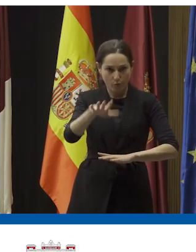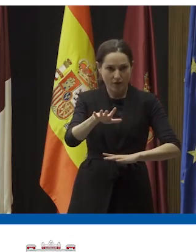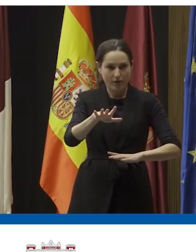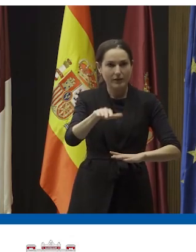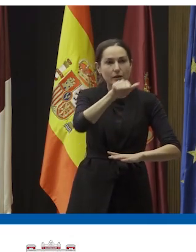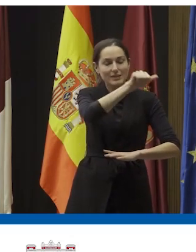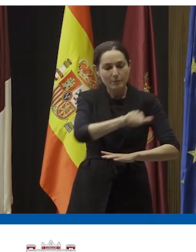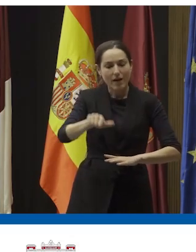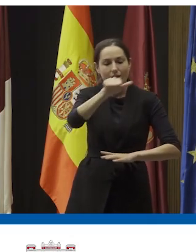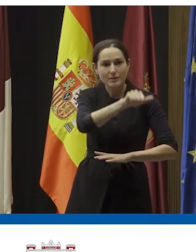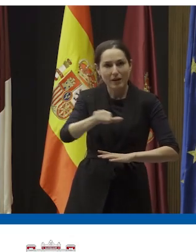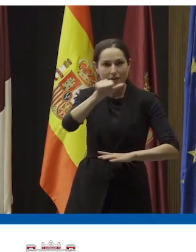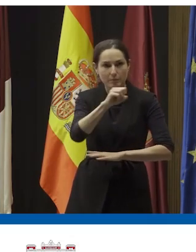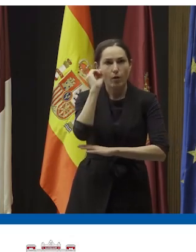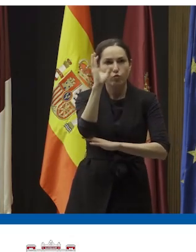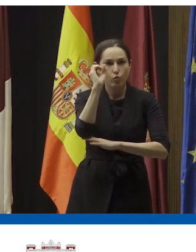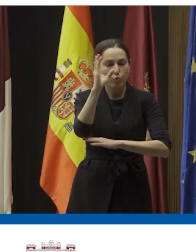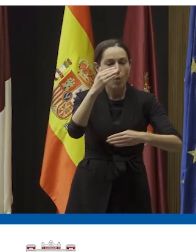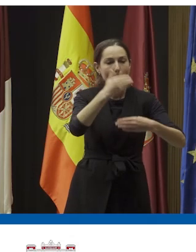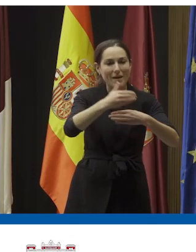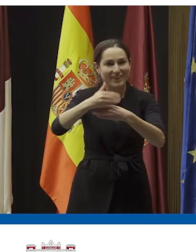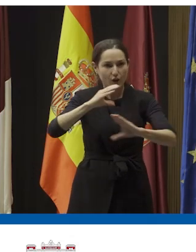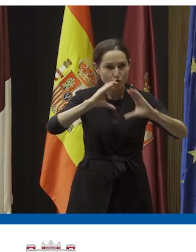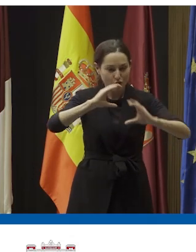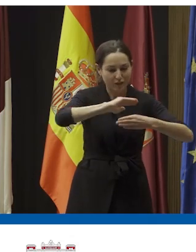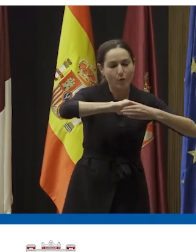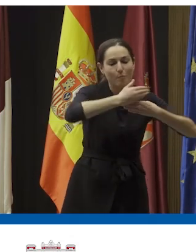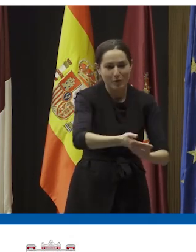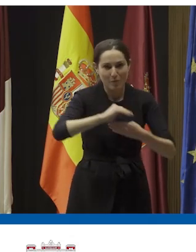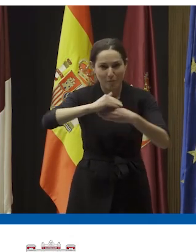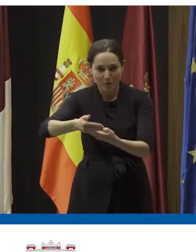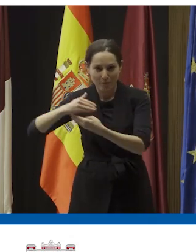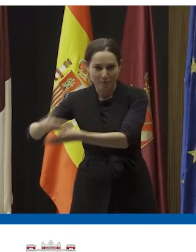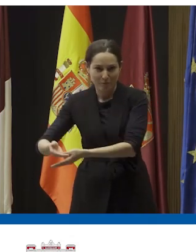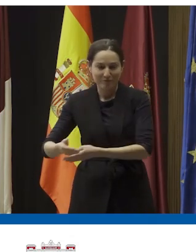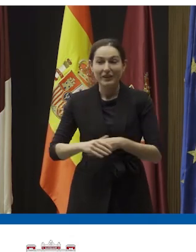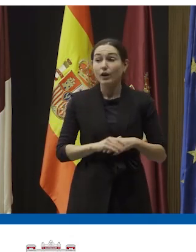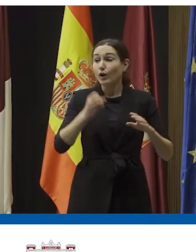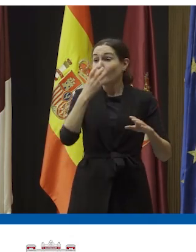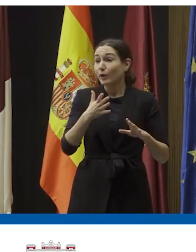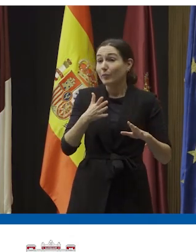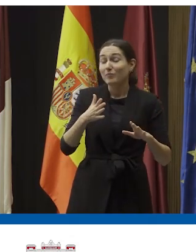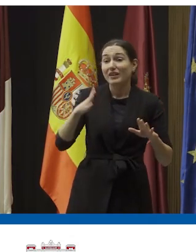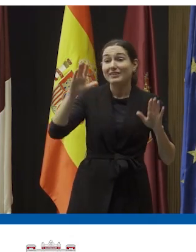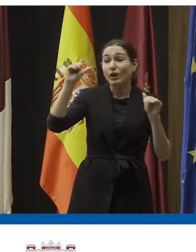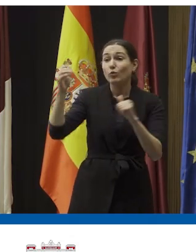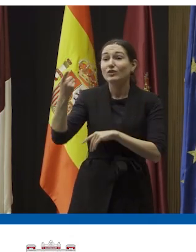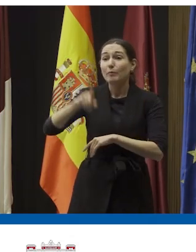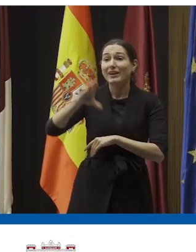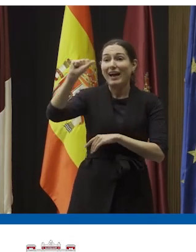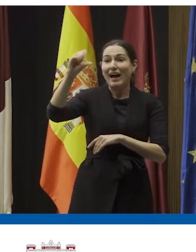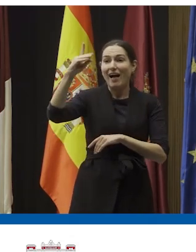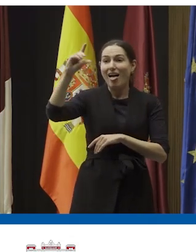conocimientos rompan barreras y de verdad lleguen a todo el mundo. Bueno, un saludo también para Adela y para Carmela,